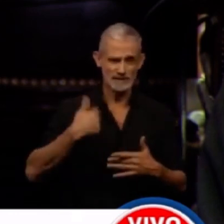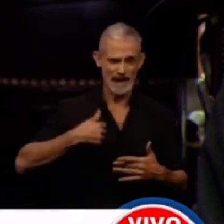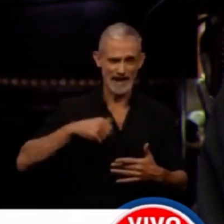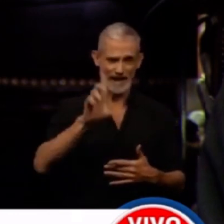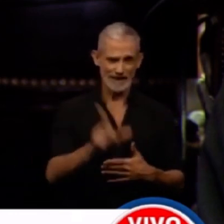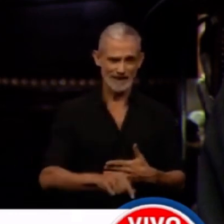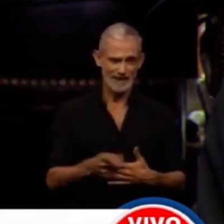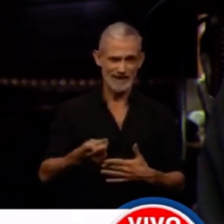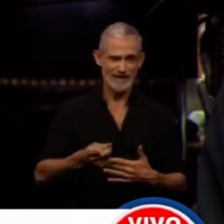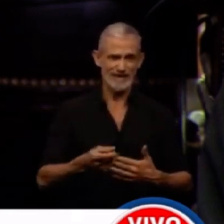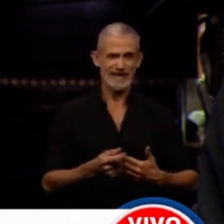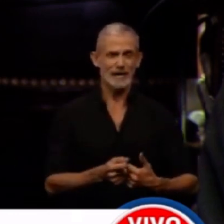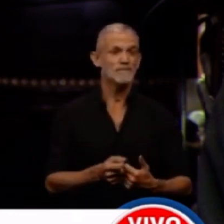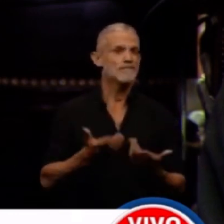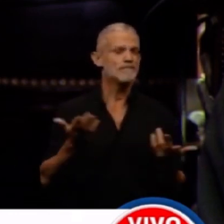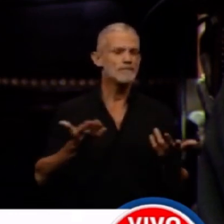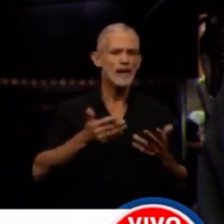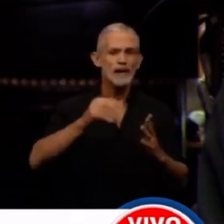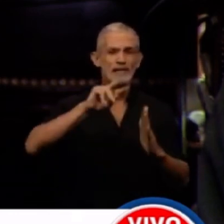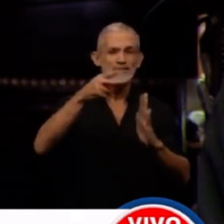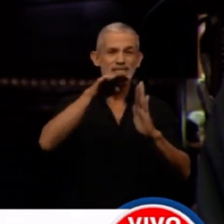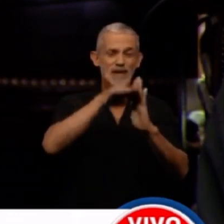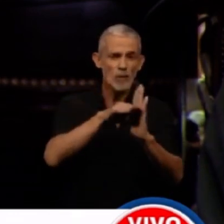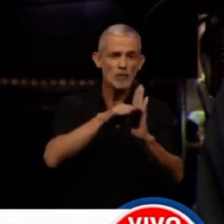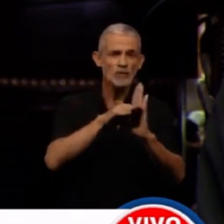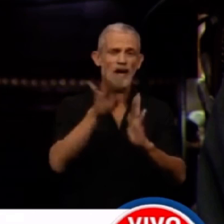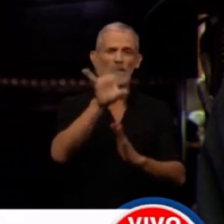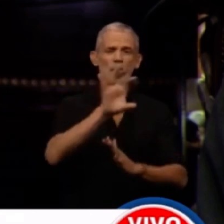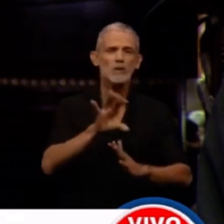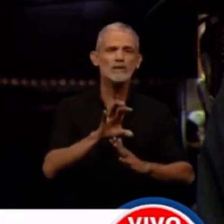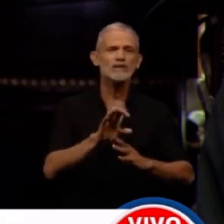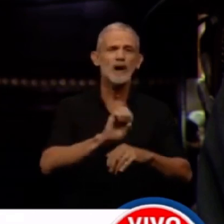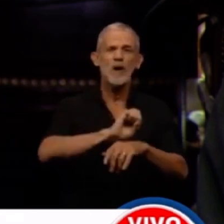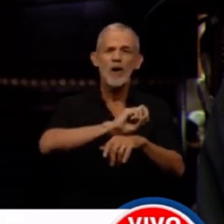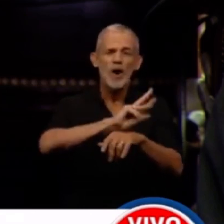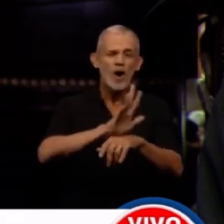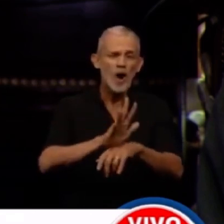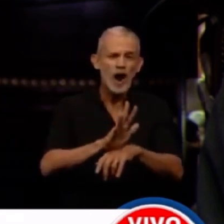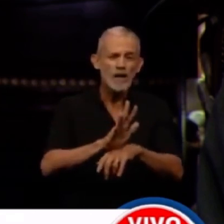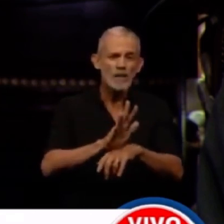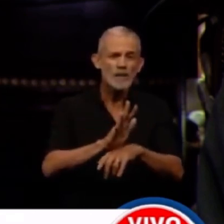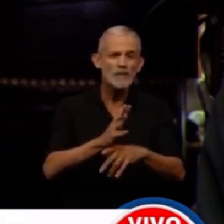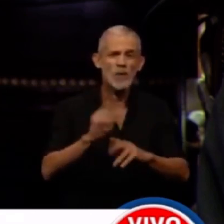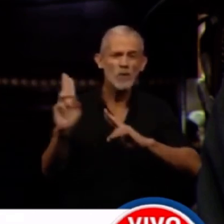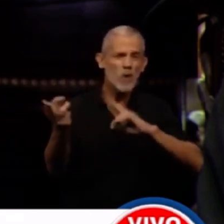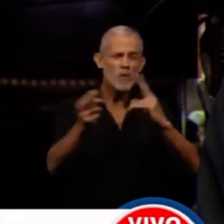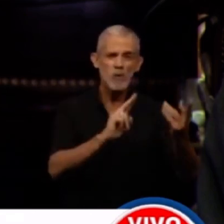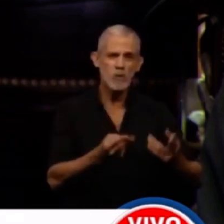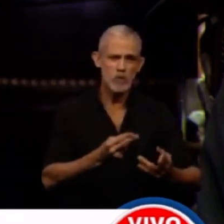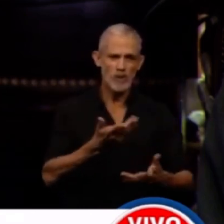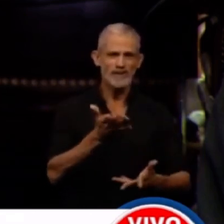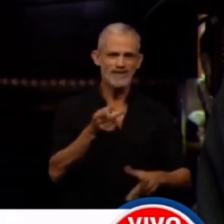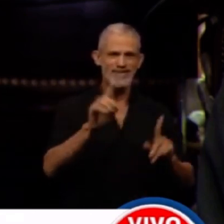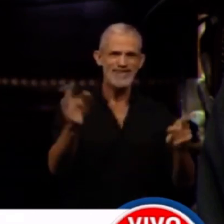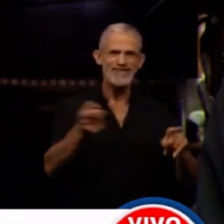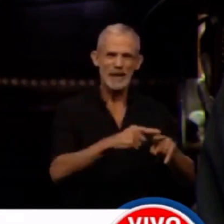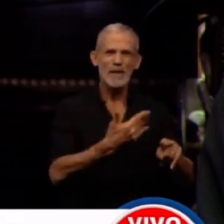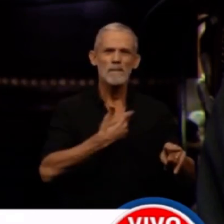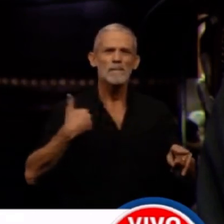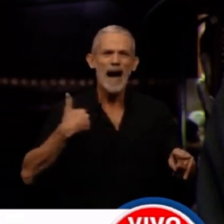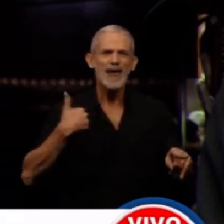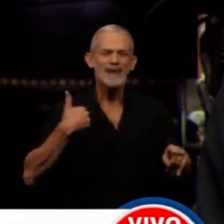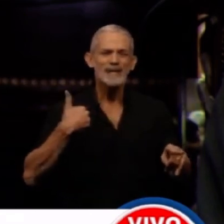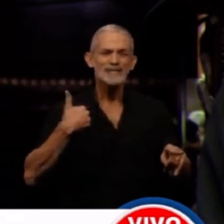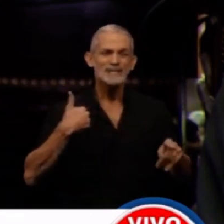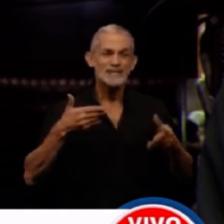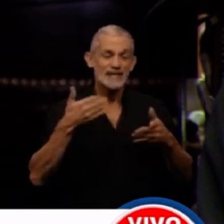Argentina, la segunda provincia con mayores índices de mortalidad materna e infantil,